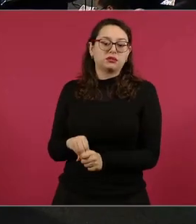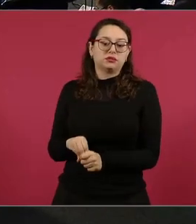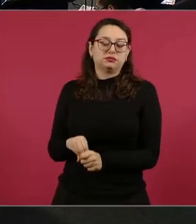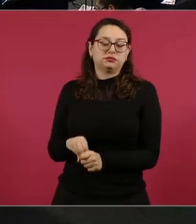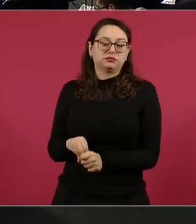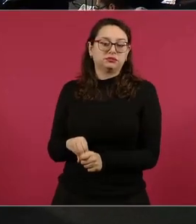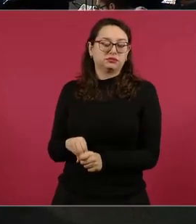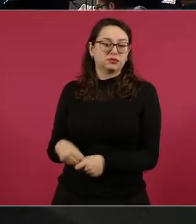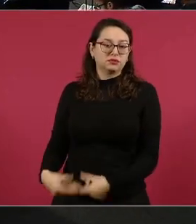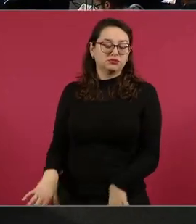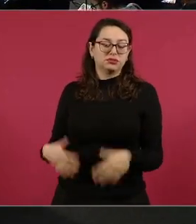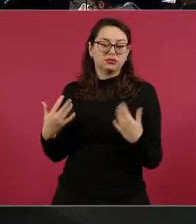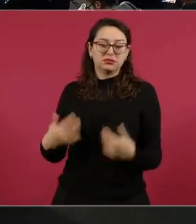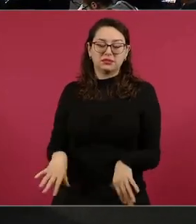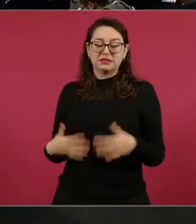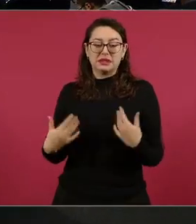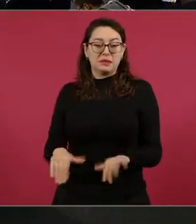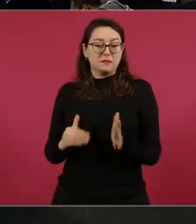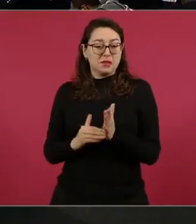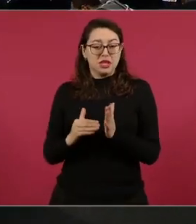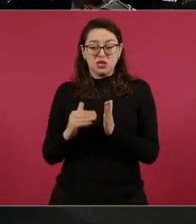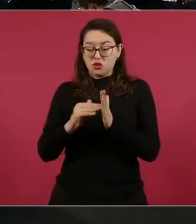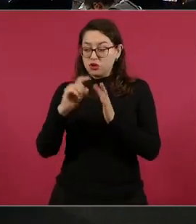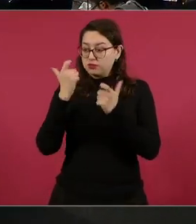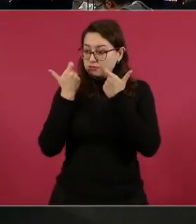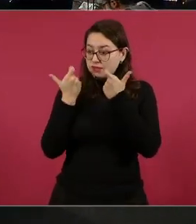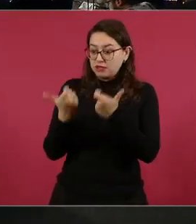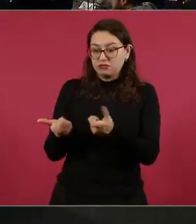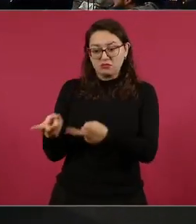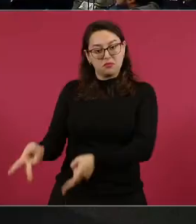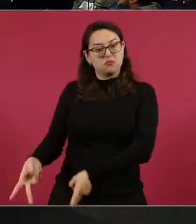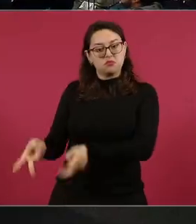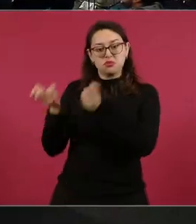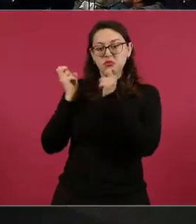registrado en la historia de México.